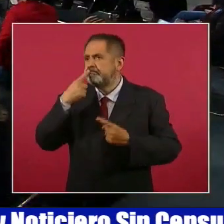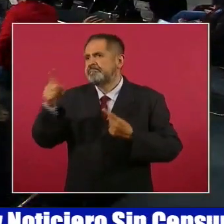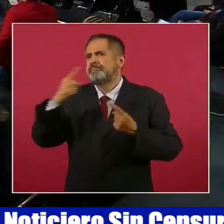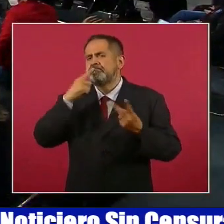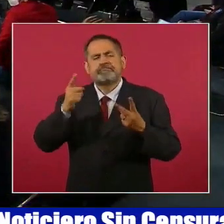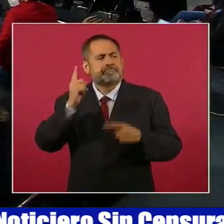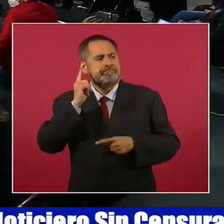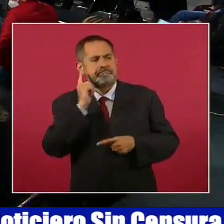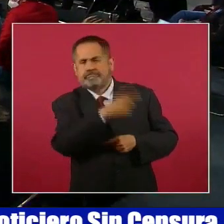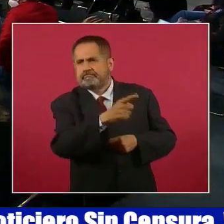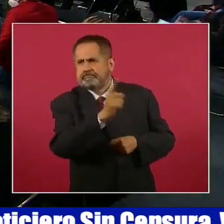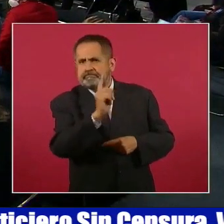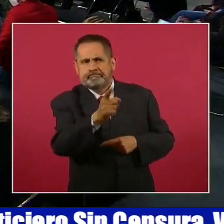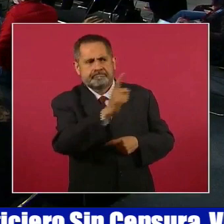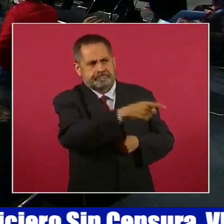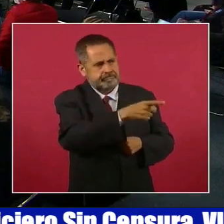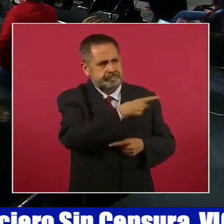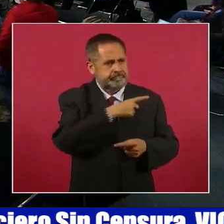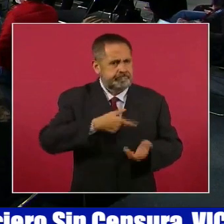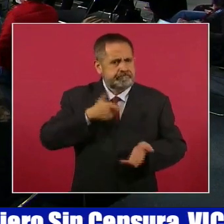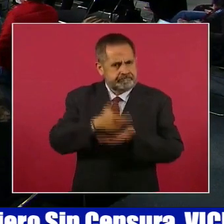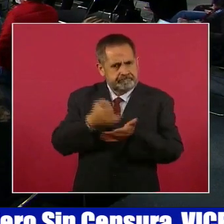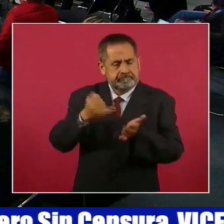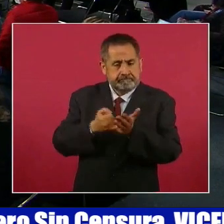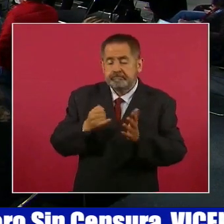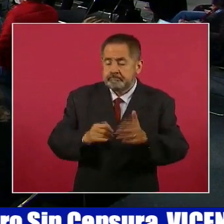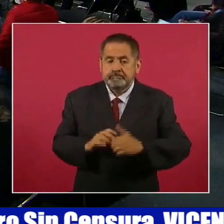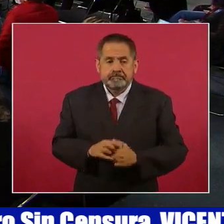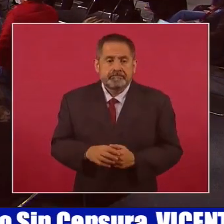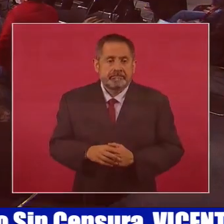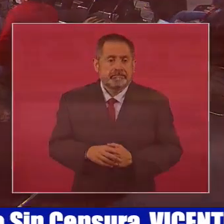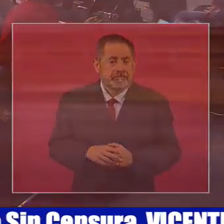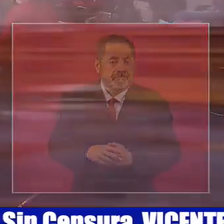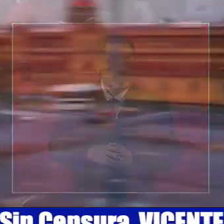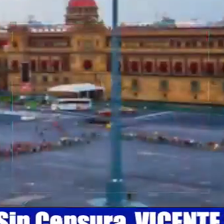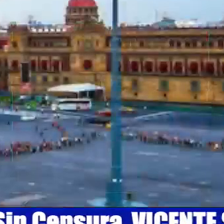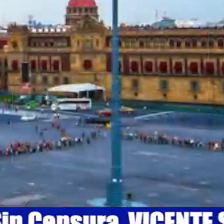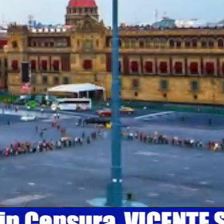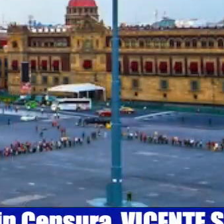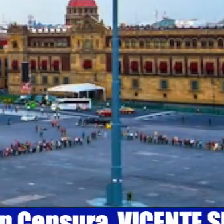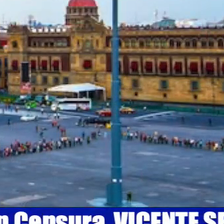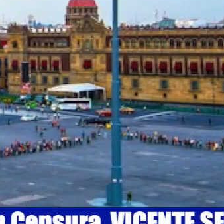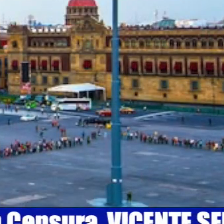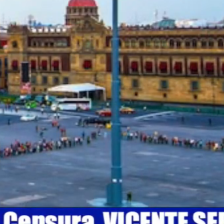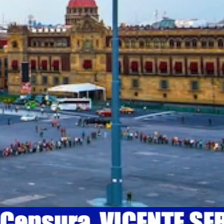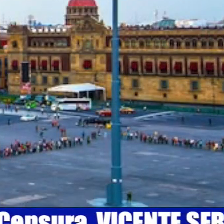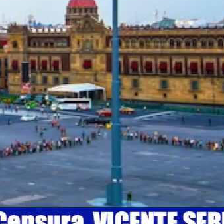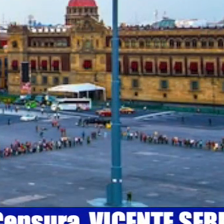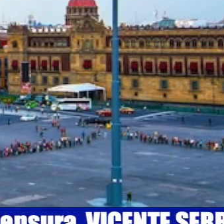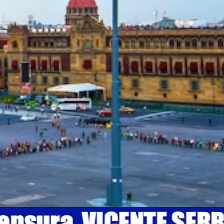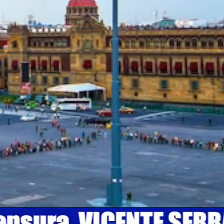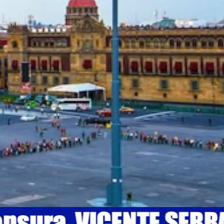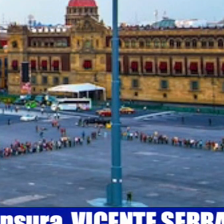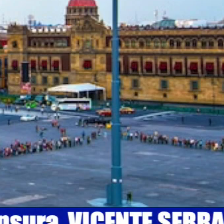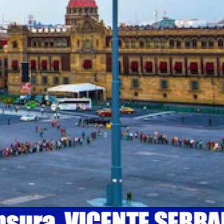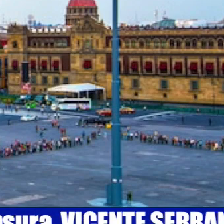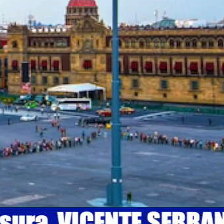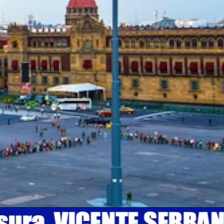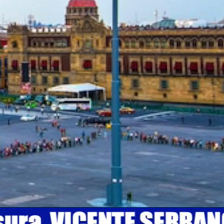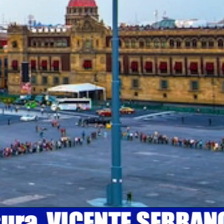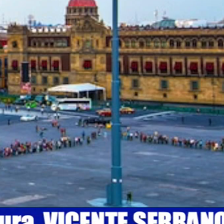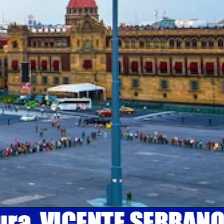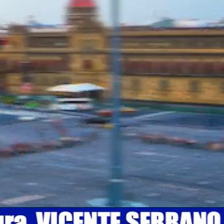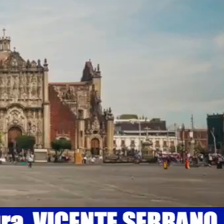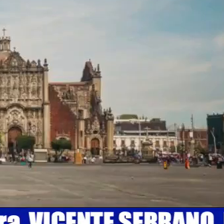de la nación. Dijo que con la independencia de México no se negocia, que con la soberanía la van a defender, más bien van a defender